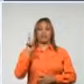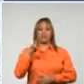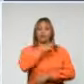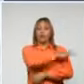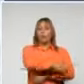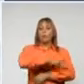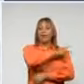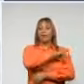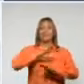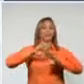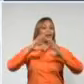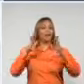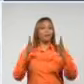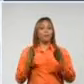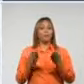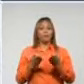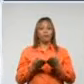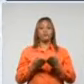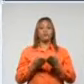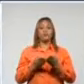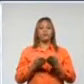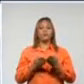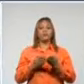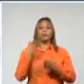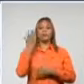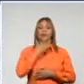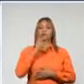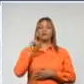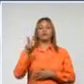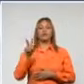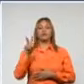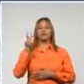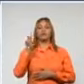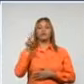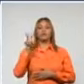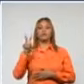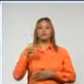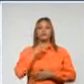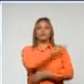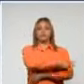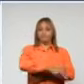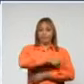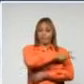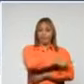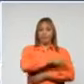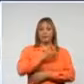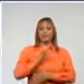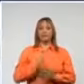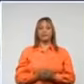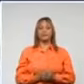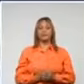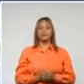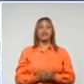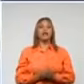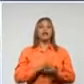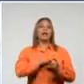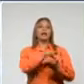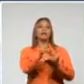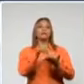países del mundo y, perdón, de 212 países y ubica a los